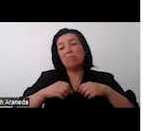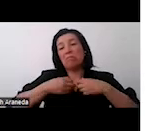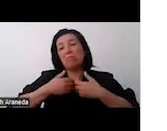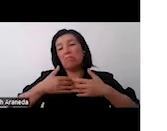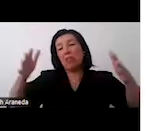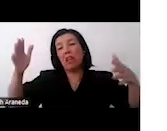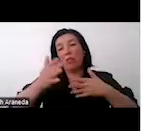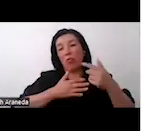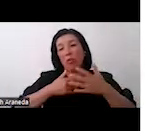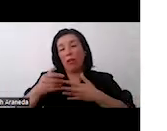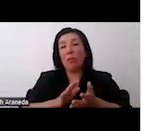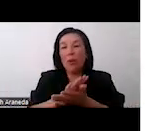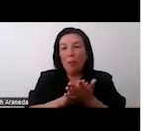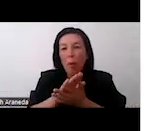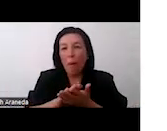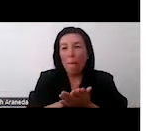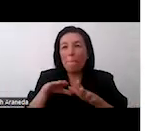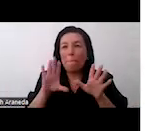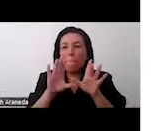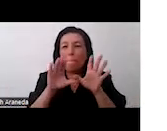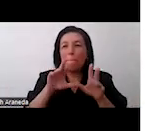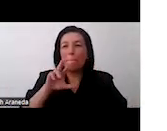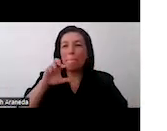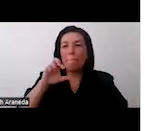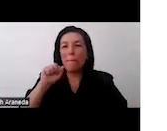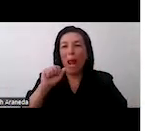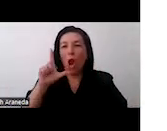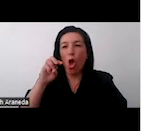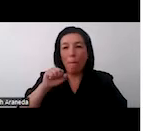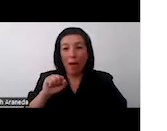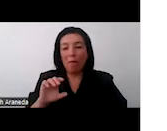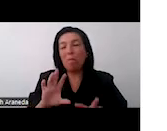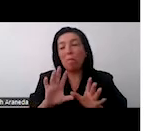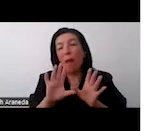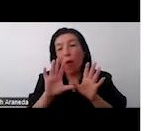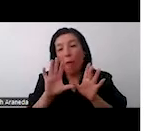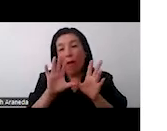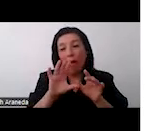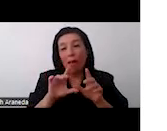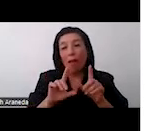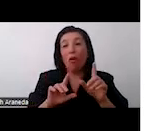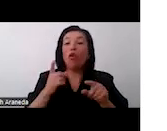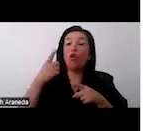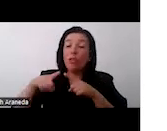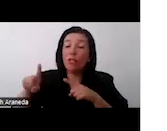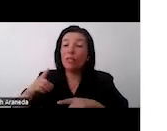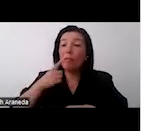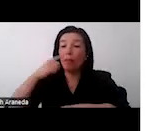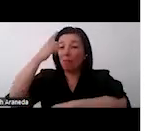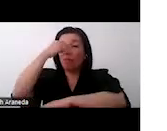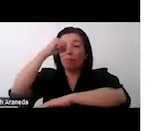ejemplo, ¿ya? O la diuca o el tiuque, que han sido traídas a Rapa Nui y que allá